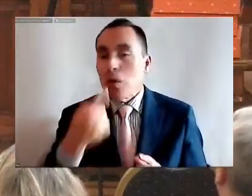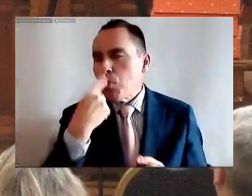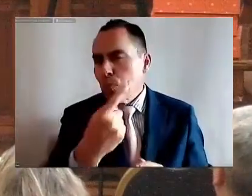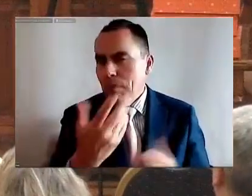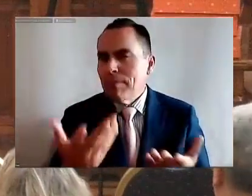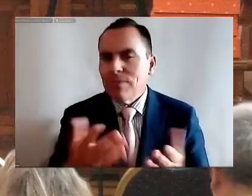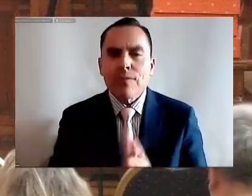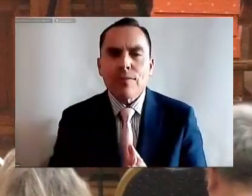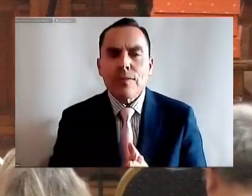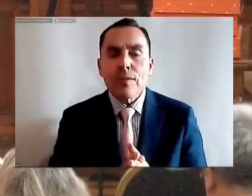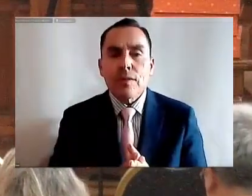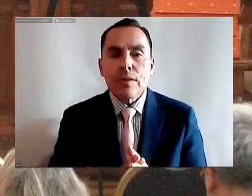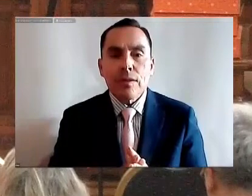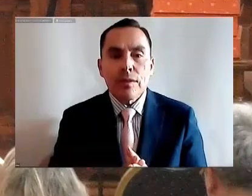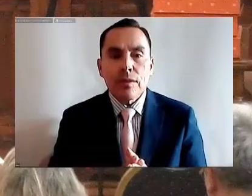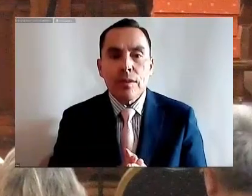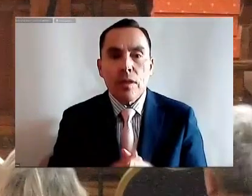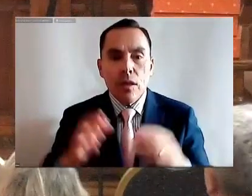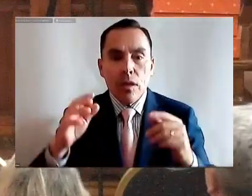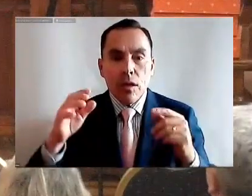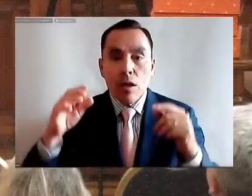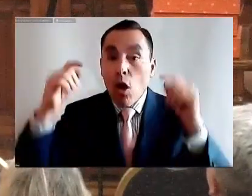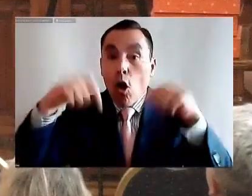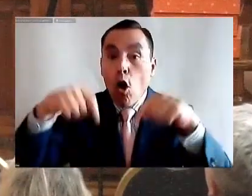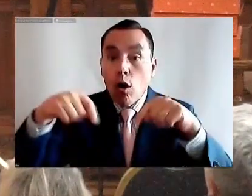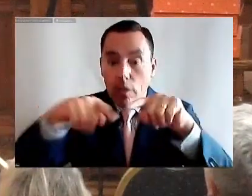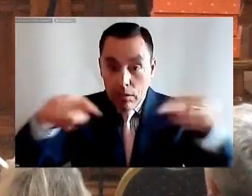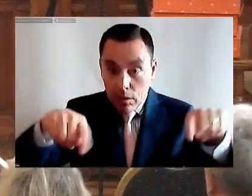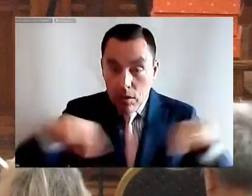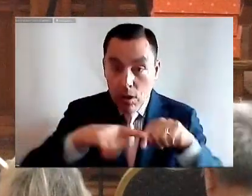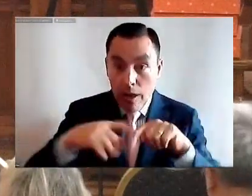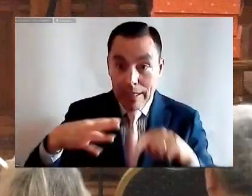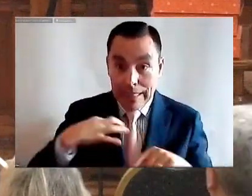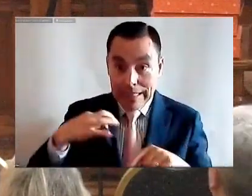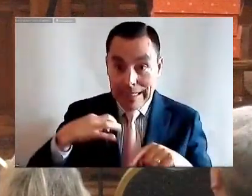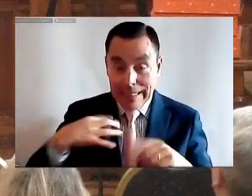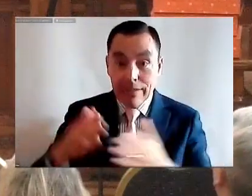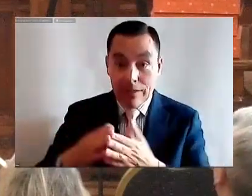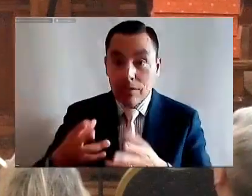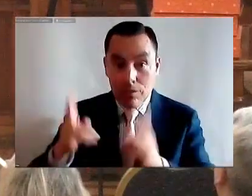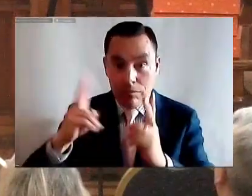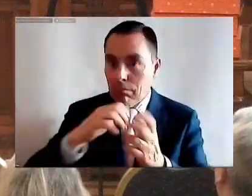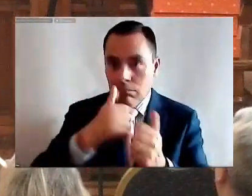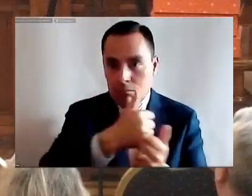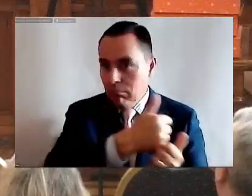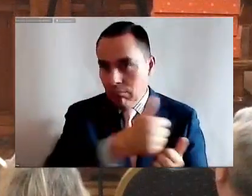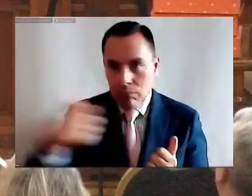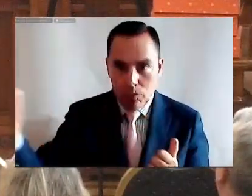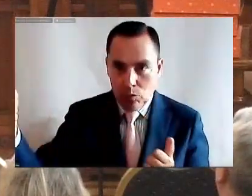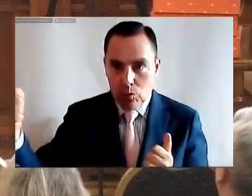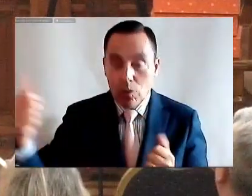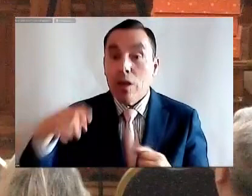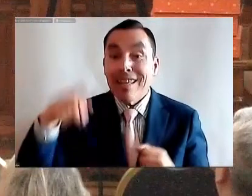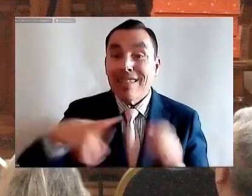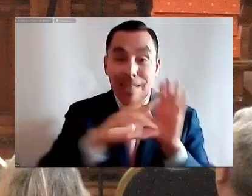Agnes, ¿qué áreas del derecho civil se beneficiarían de esta perspectiva? Todas, porque aunque todas estas reglas sean neutras, aplicarlas a un hombre o aplicarlas a